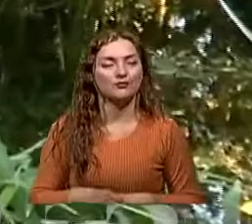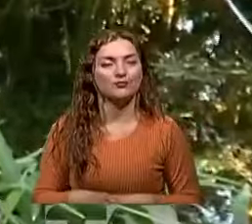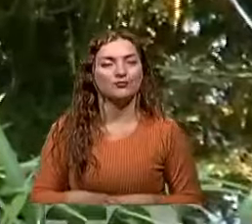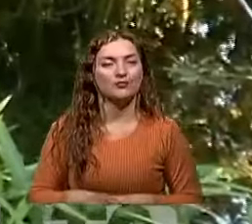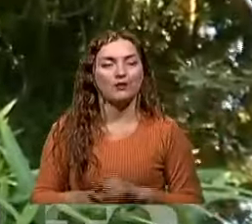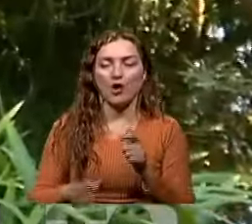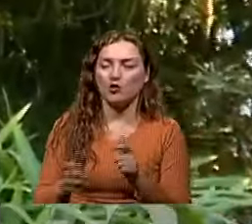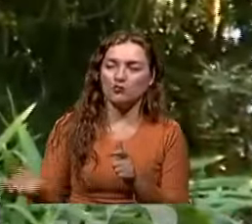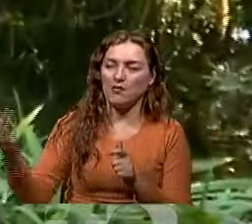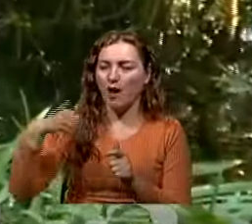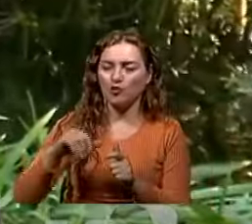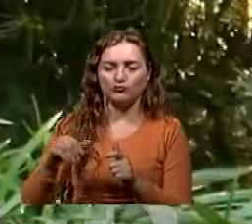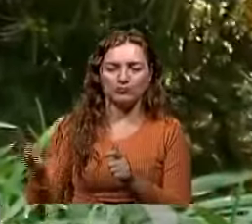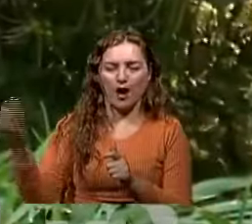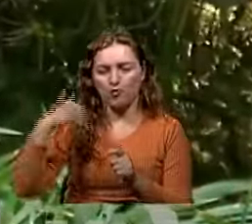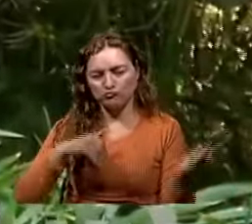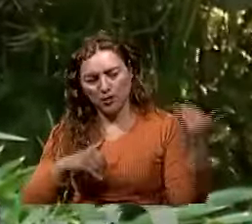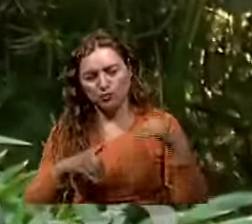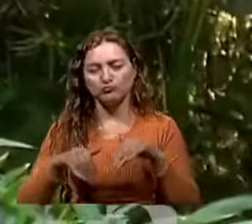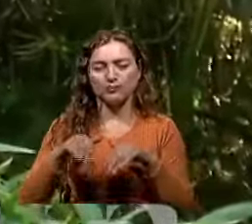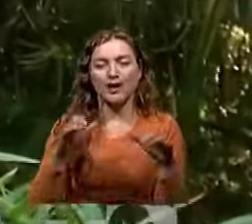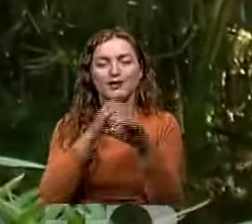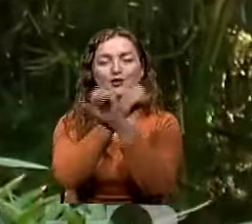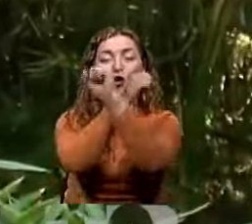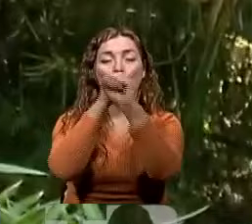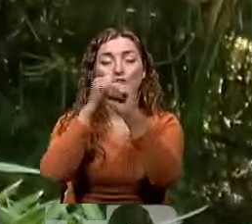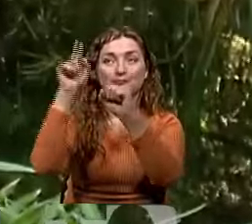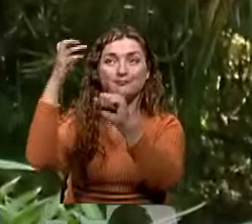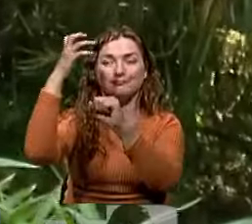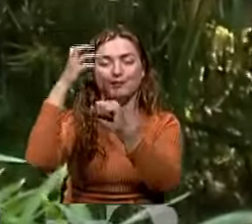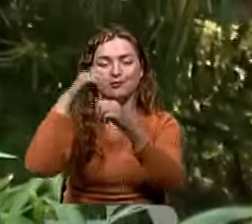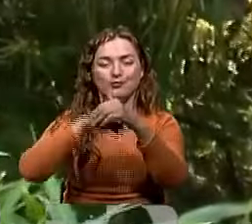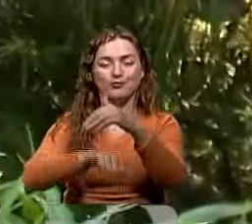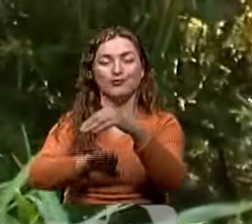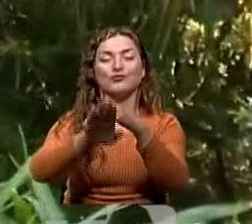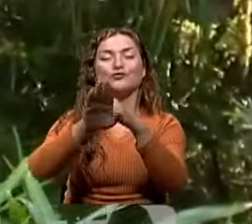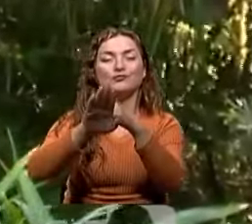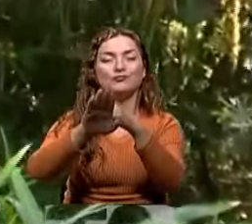incentivarles a la gente para que salga. En estas noches de verano, usted entra